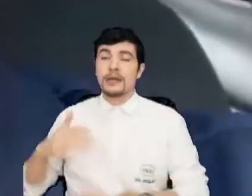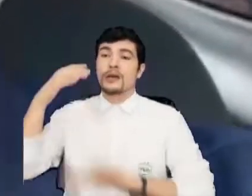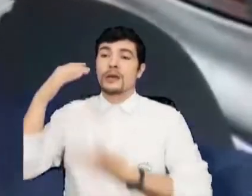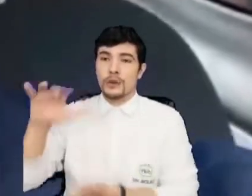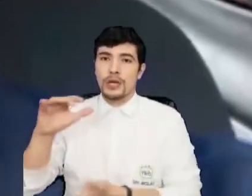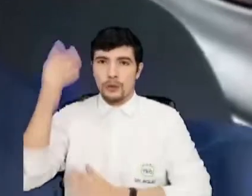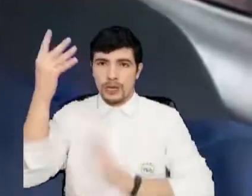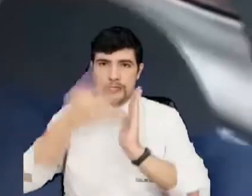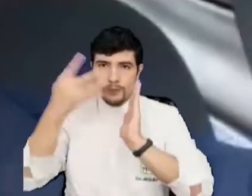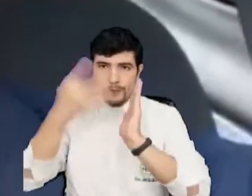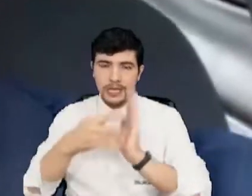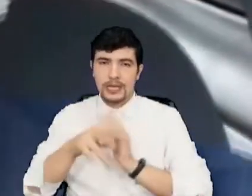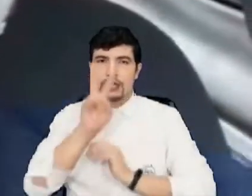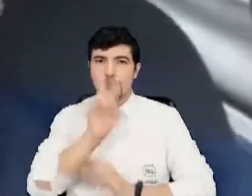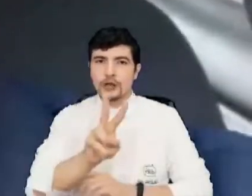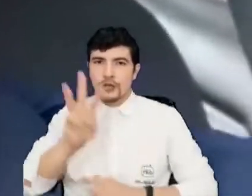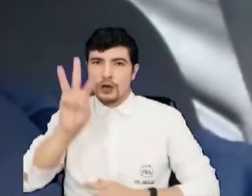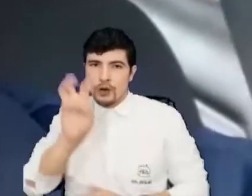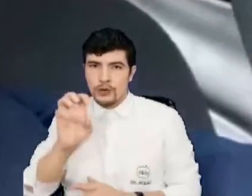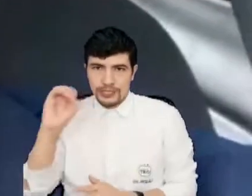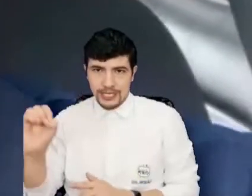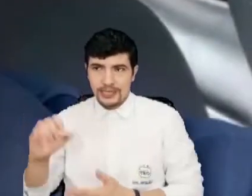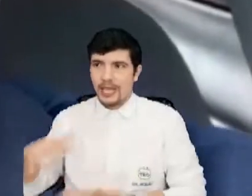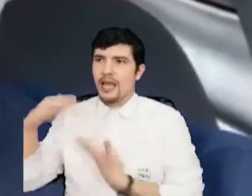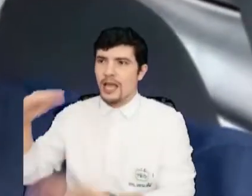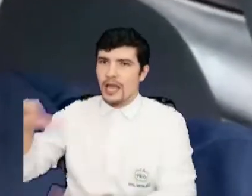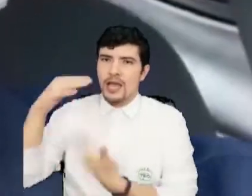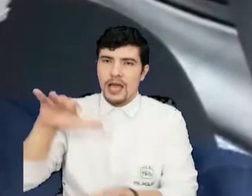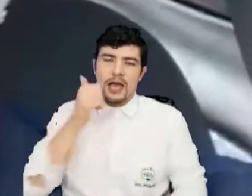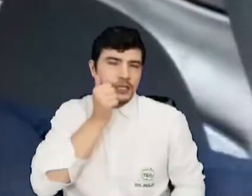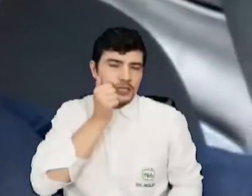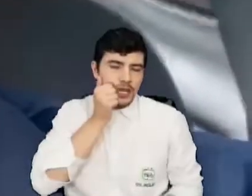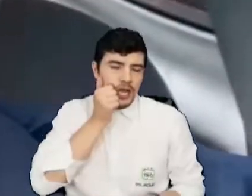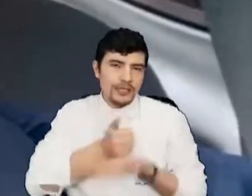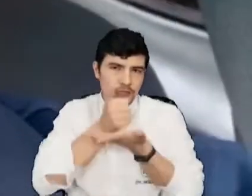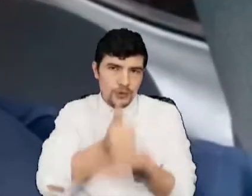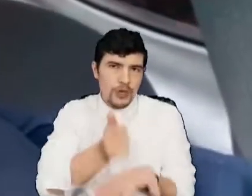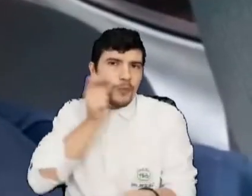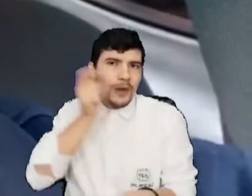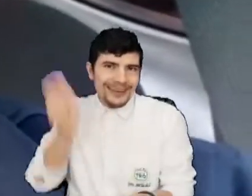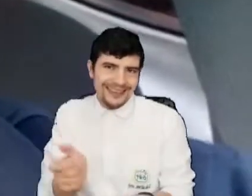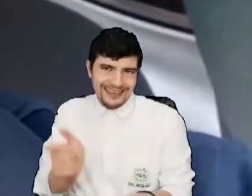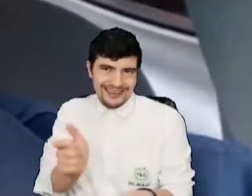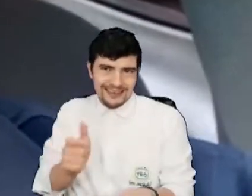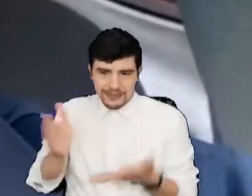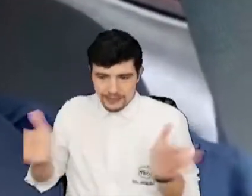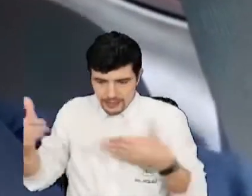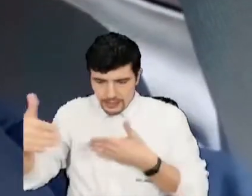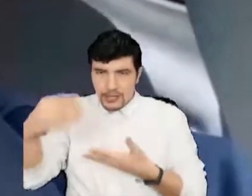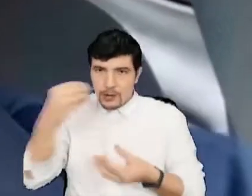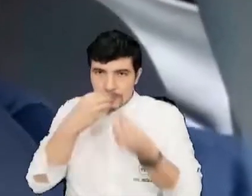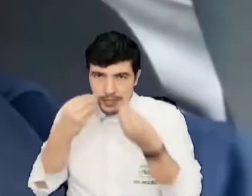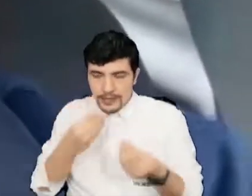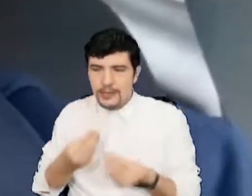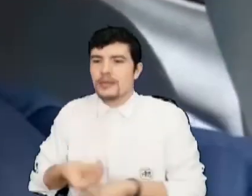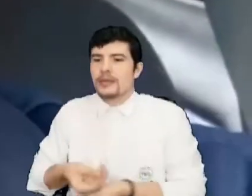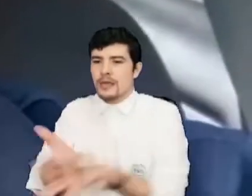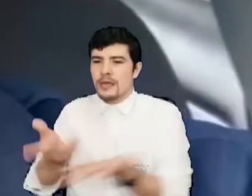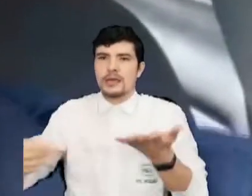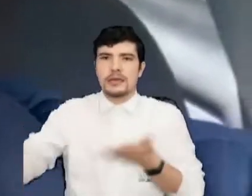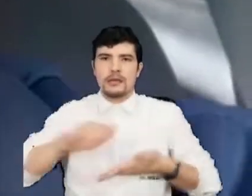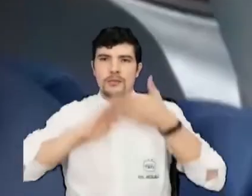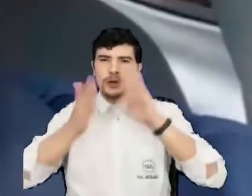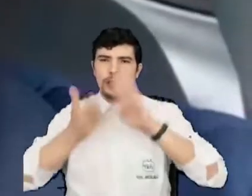4.280 ayudas, kit de alimentación para población vulnerable, de acuerdo a un listado